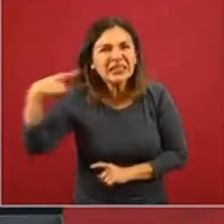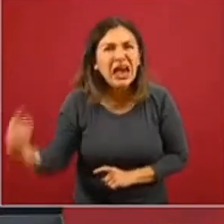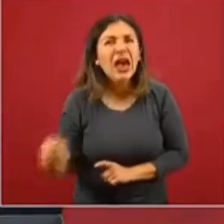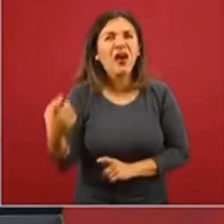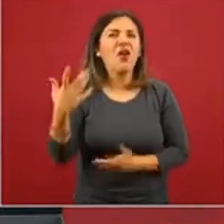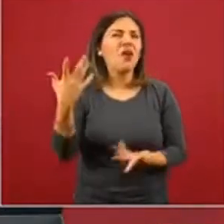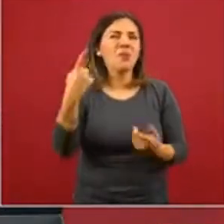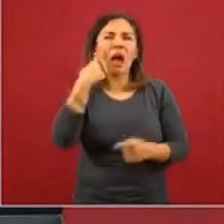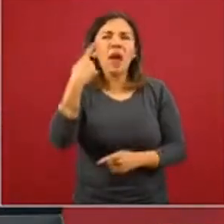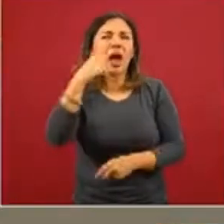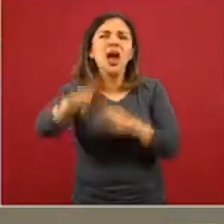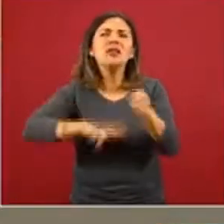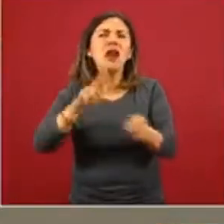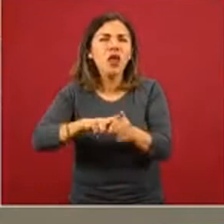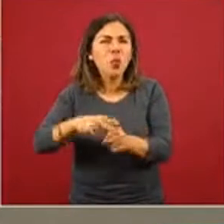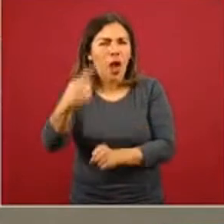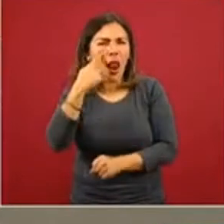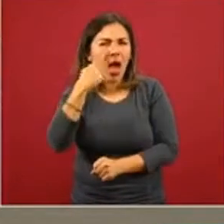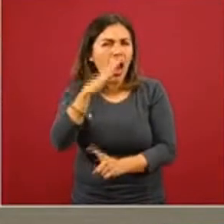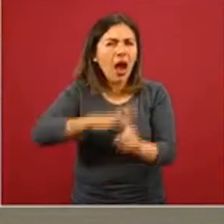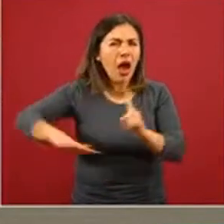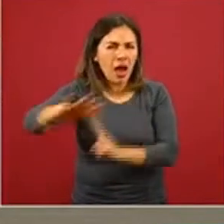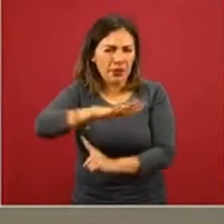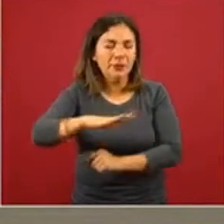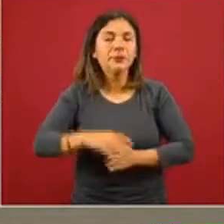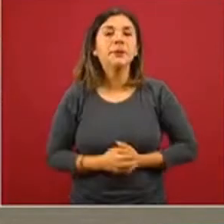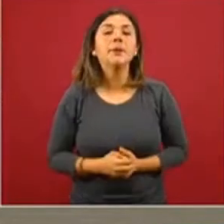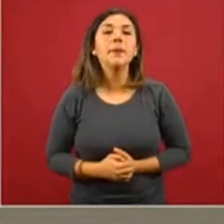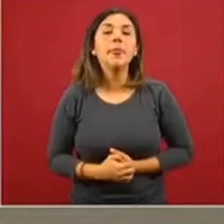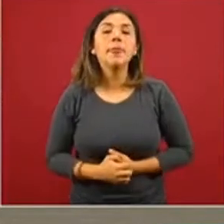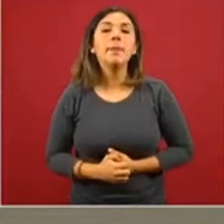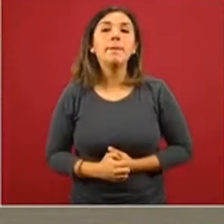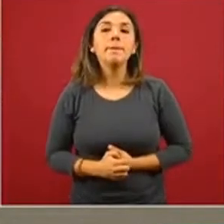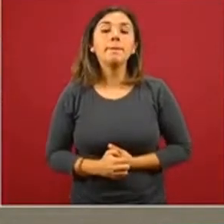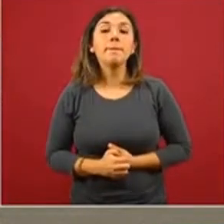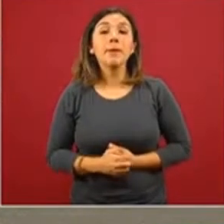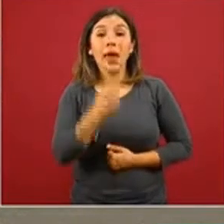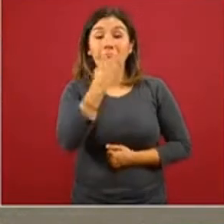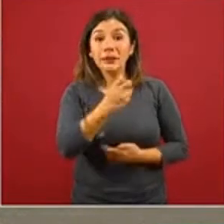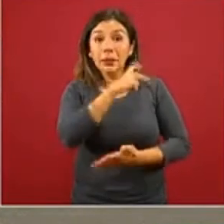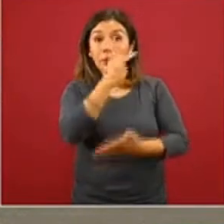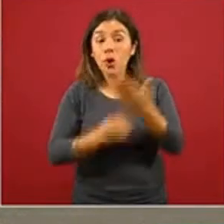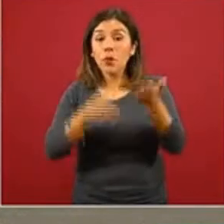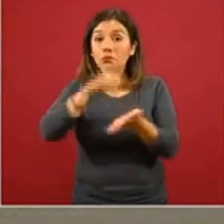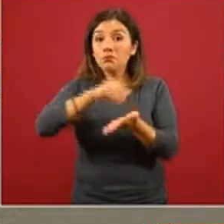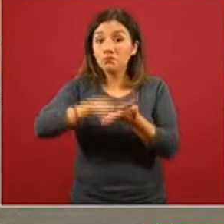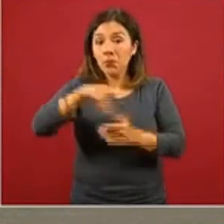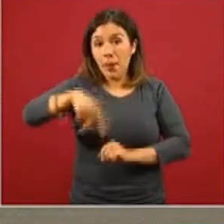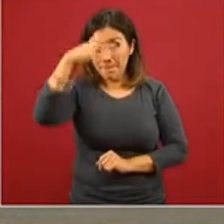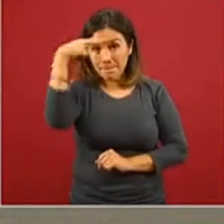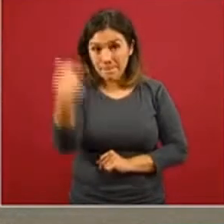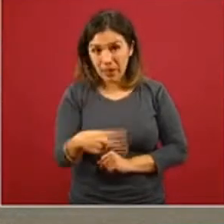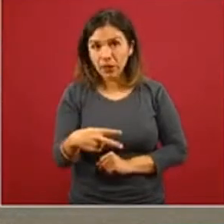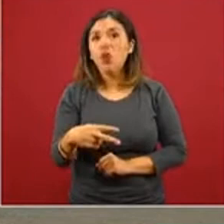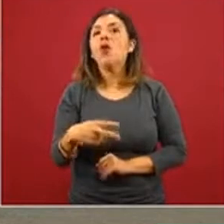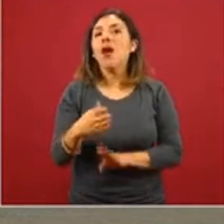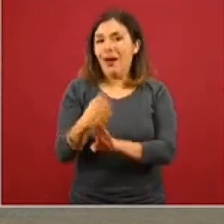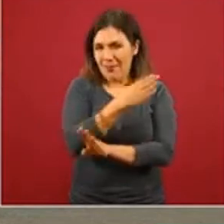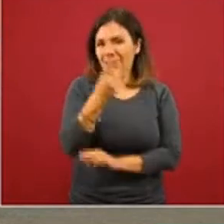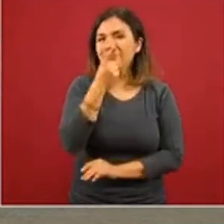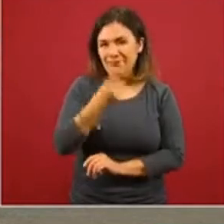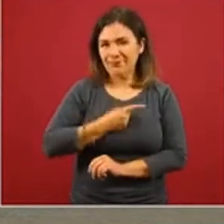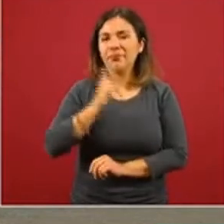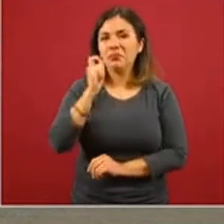generalmente naturales o causados por la humanidad. El programa se estableció en México, ya nos lo decía